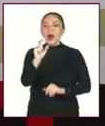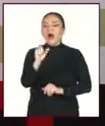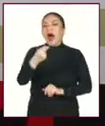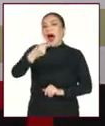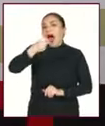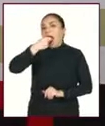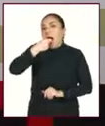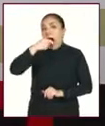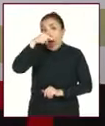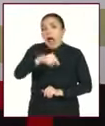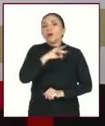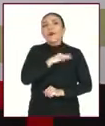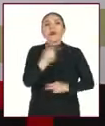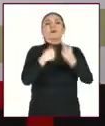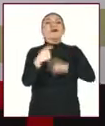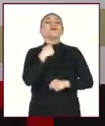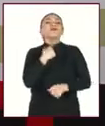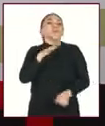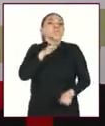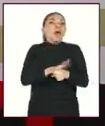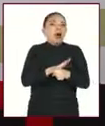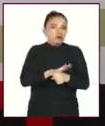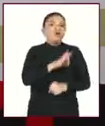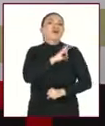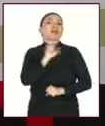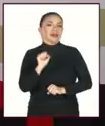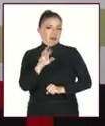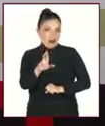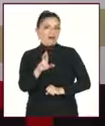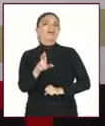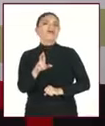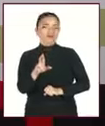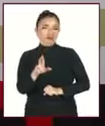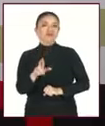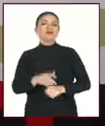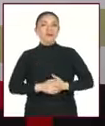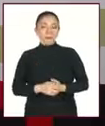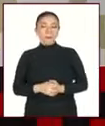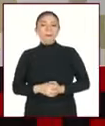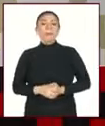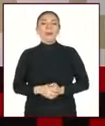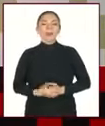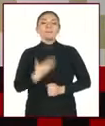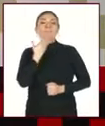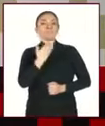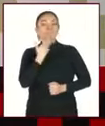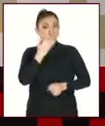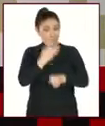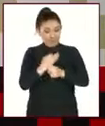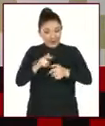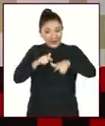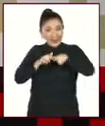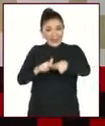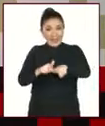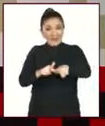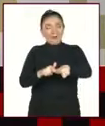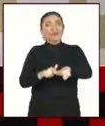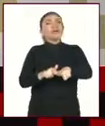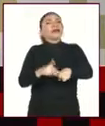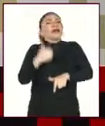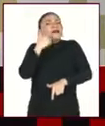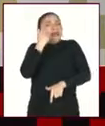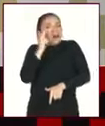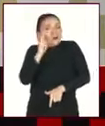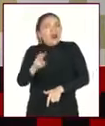una causa que puede generar atragantamiento a los alumnos. Perfecto. Doris, antes de continuar, quiero retomar